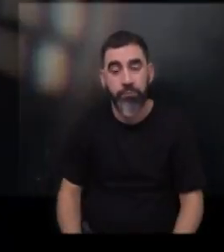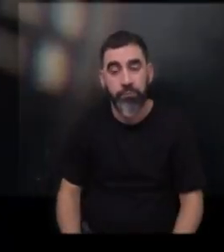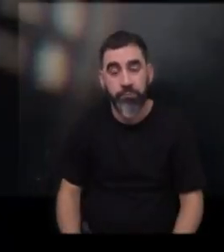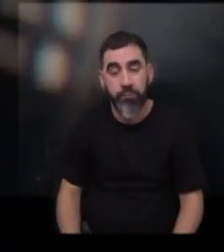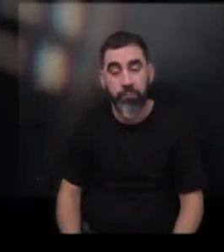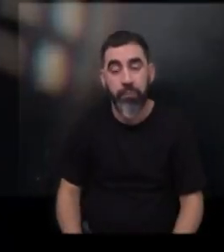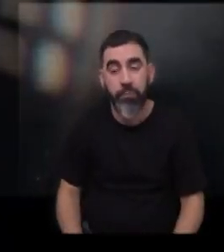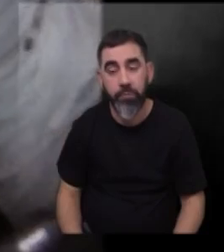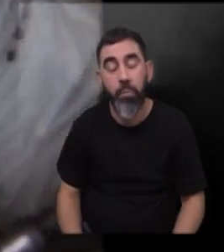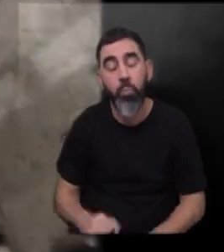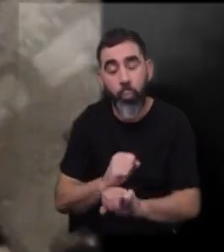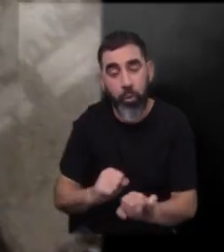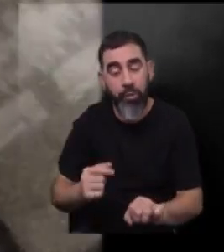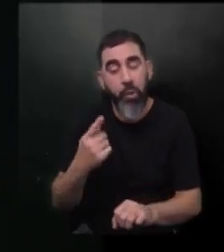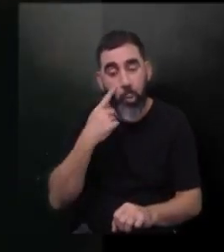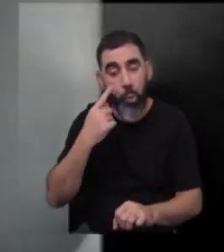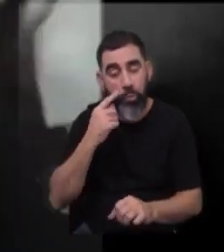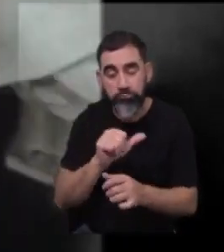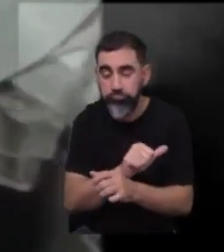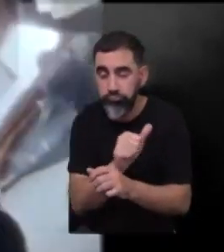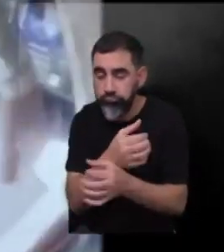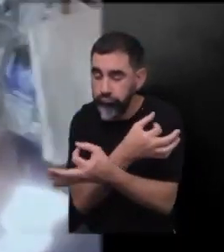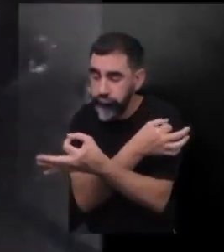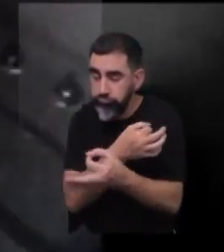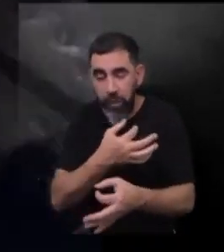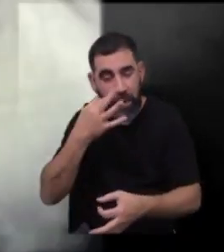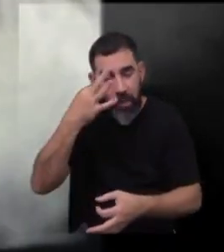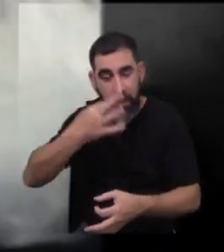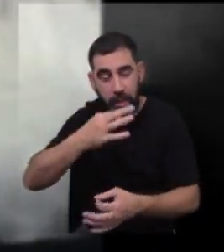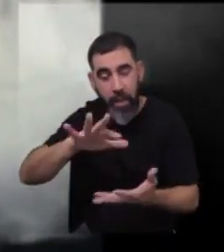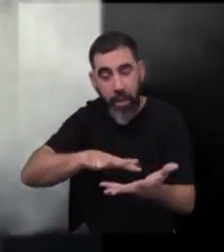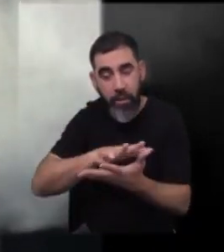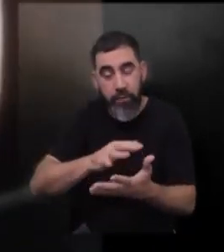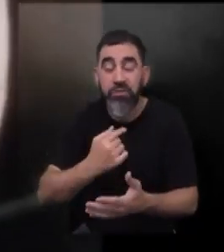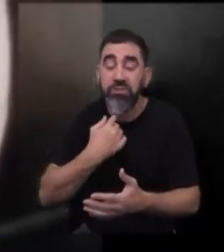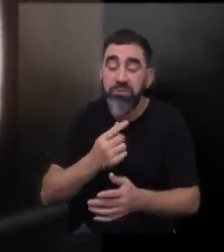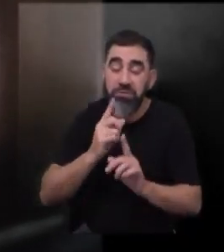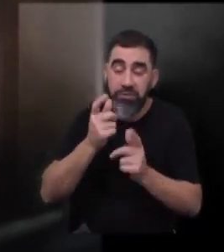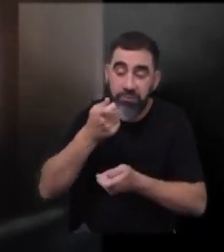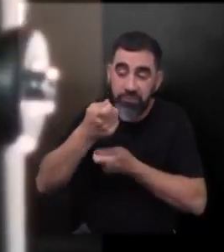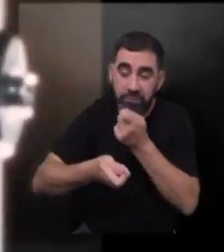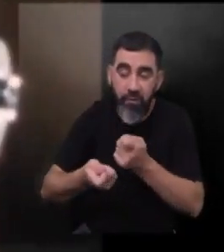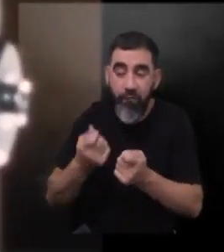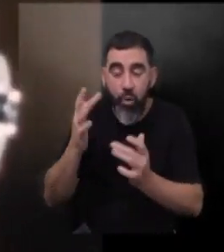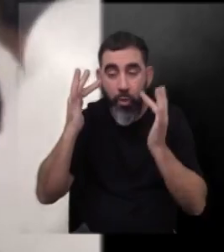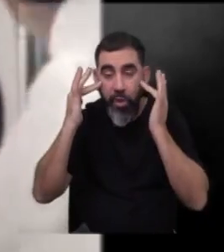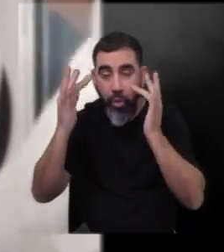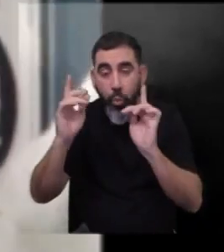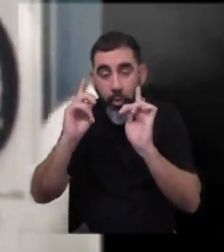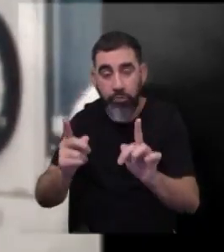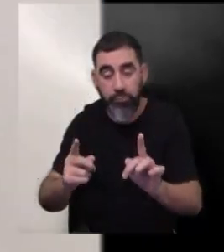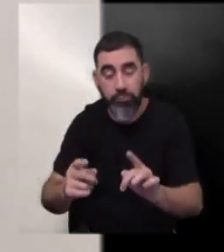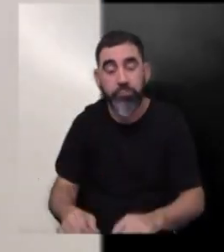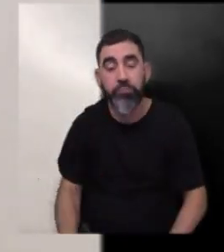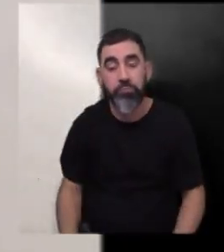permite entonces ofrecer una recreación bastante fiel de los eventos y aportan también un poco de valor educativo, digamos, tanto para